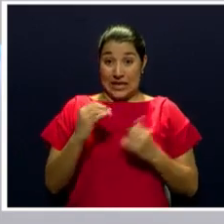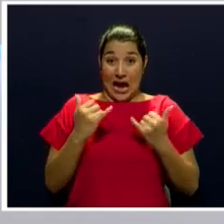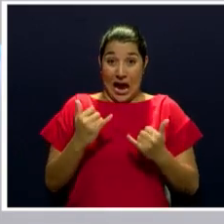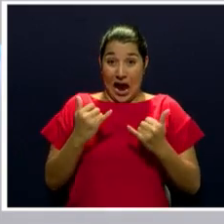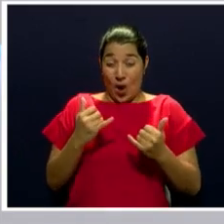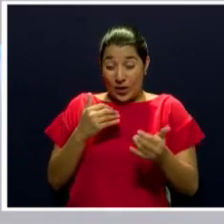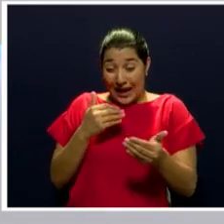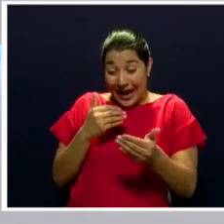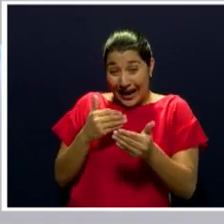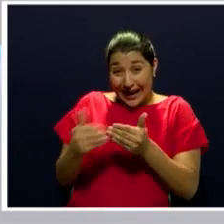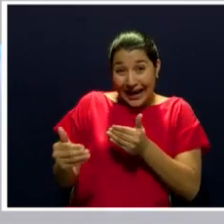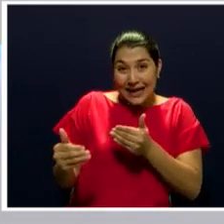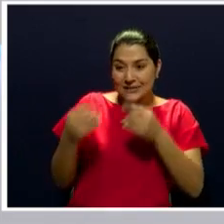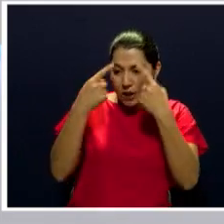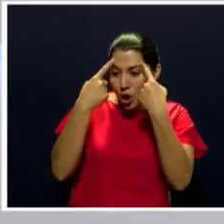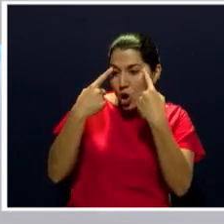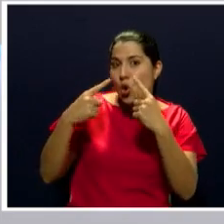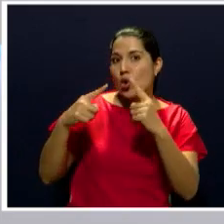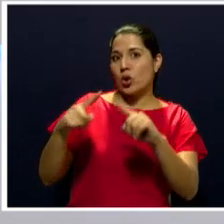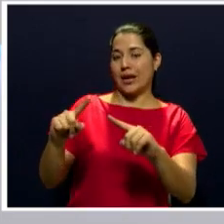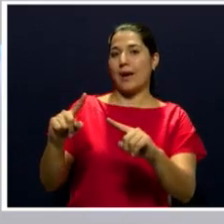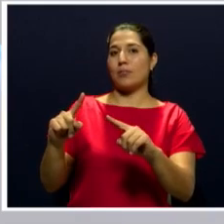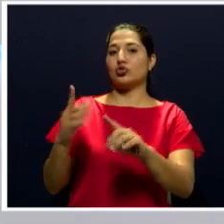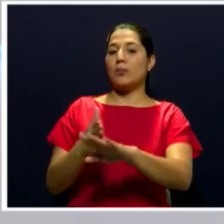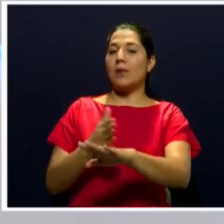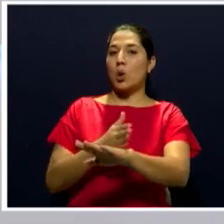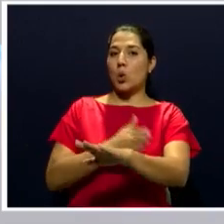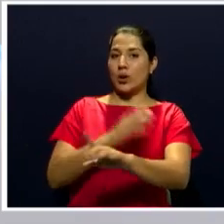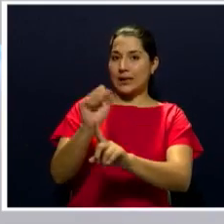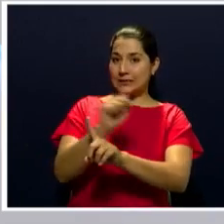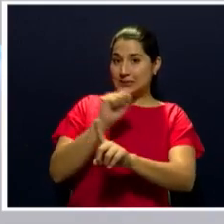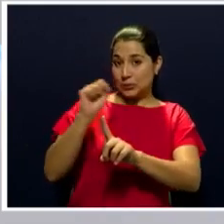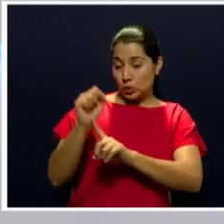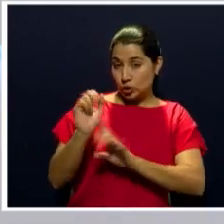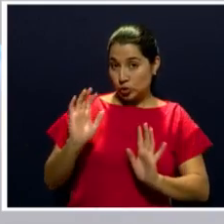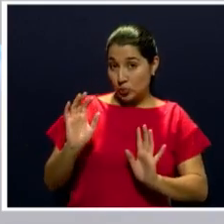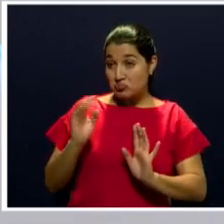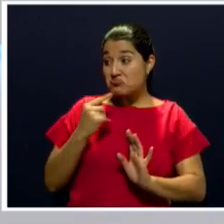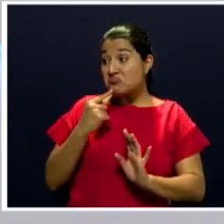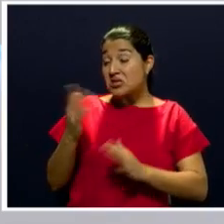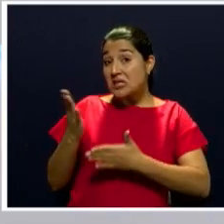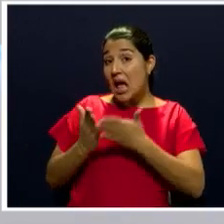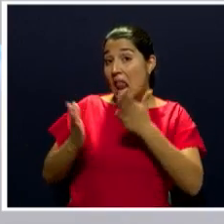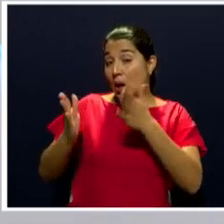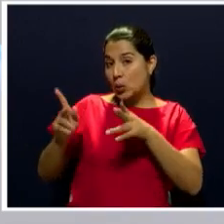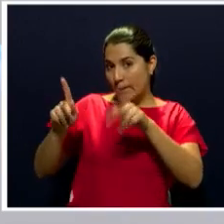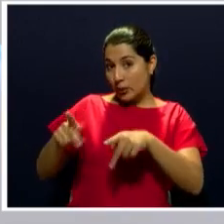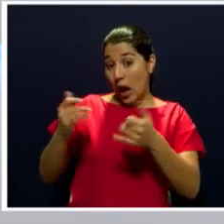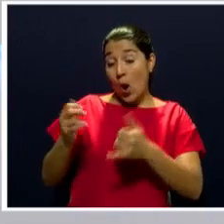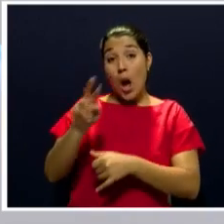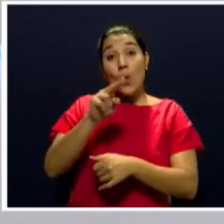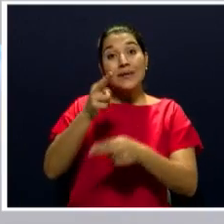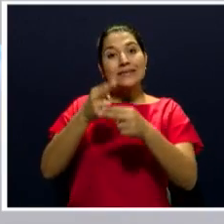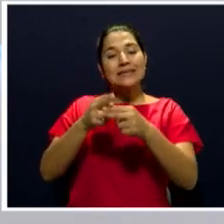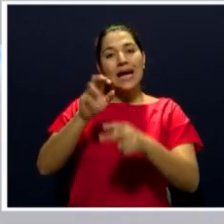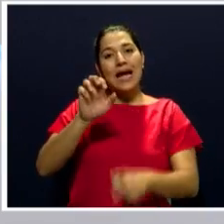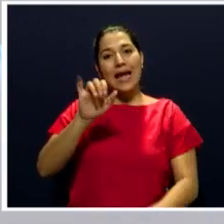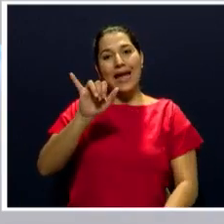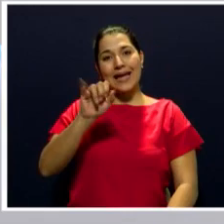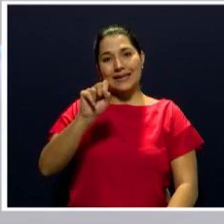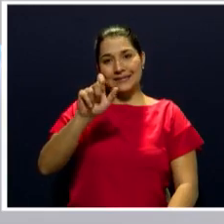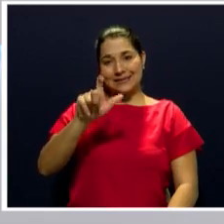lograr un panorama optimista, según algunas proyecciones. Nuestra compañera Eisel Chacón Cordero